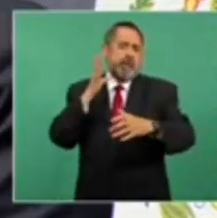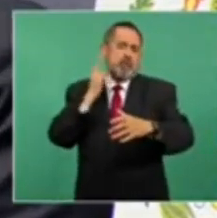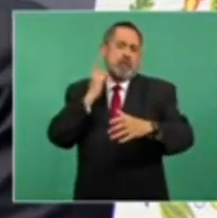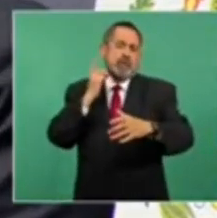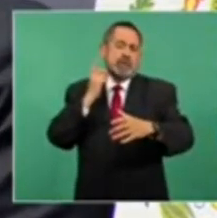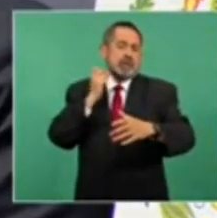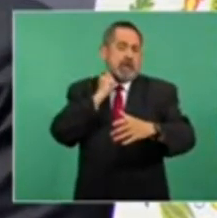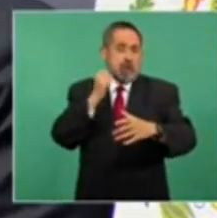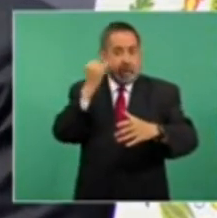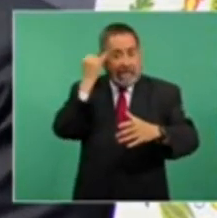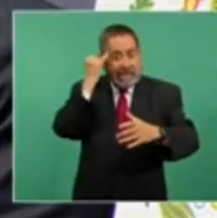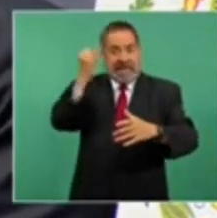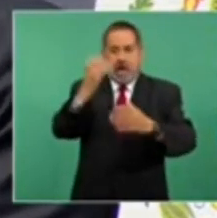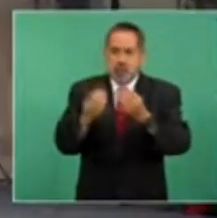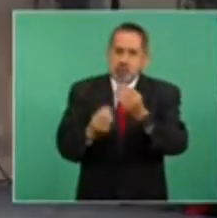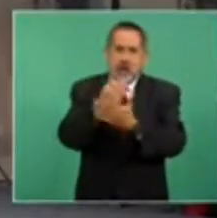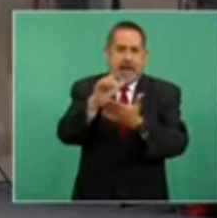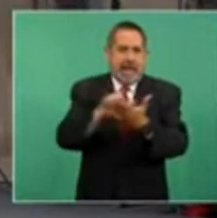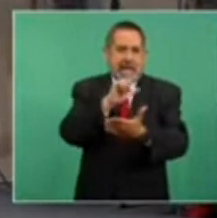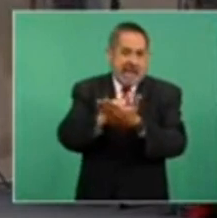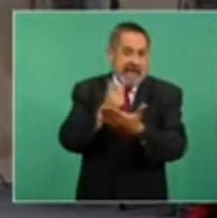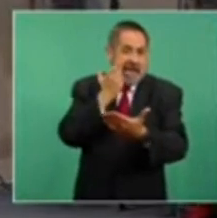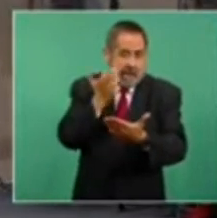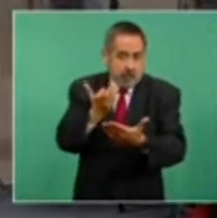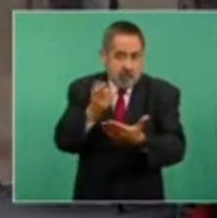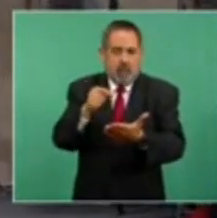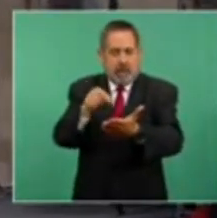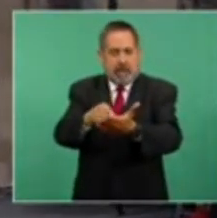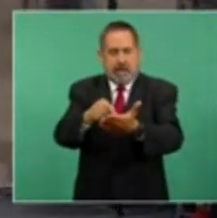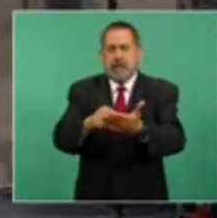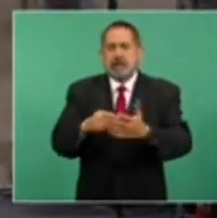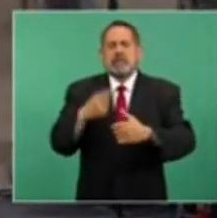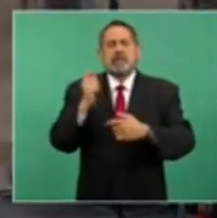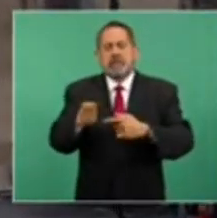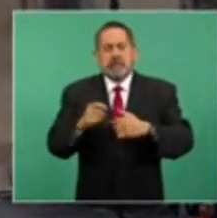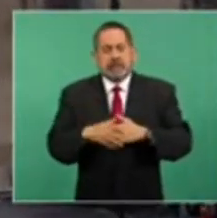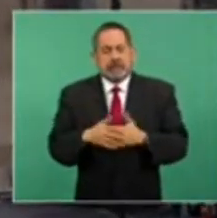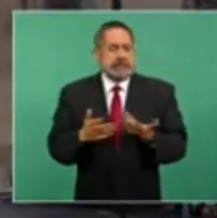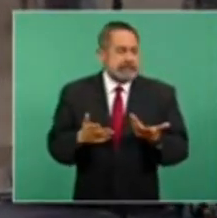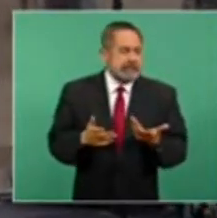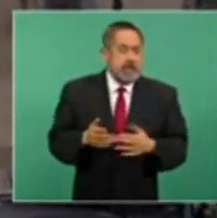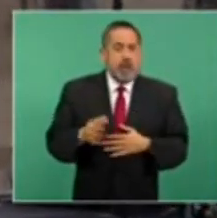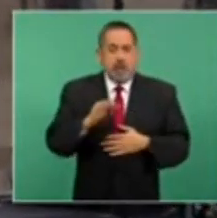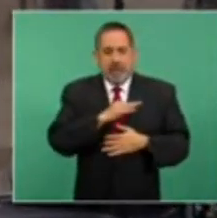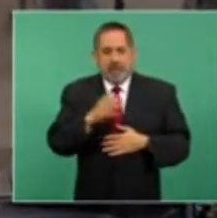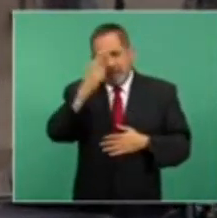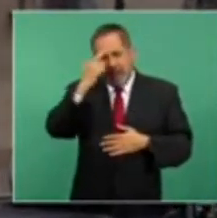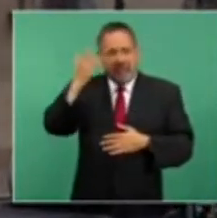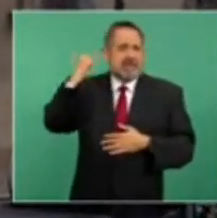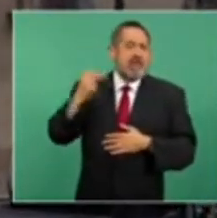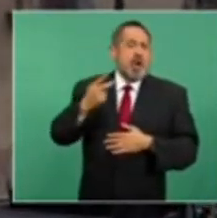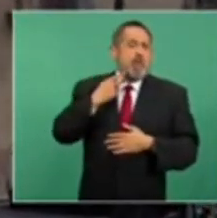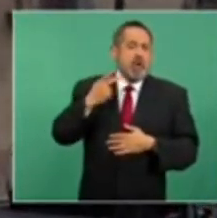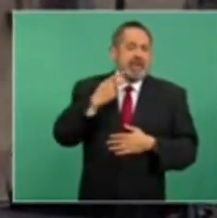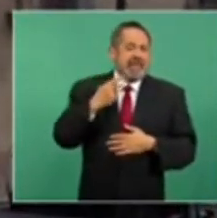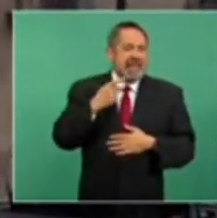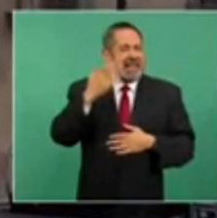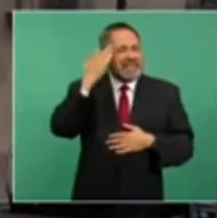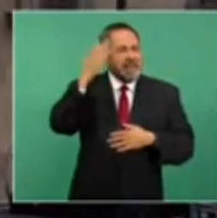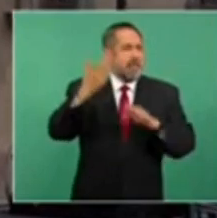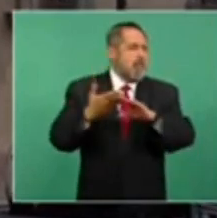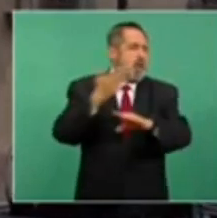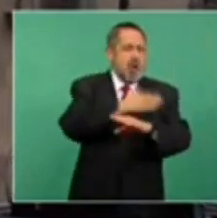ley, vamos a recuperar el equilibrio perdido con la política energética neoliberal,